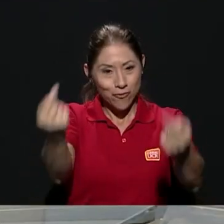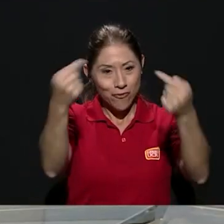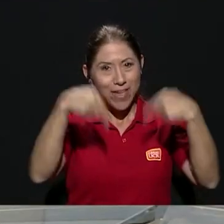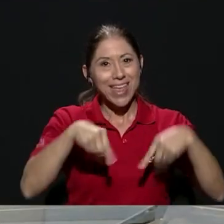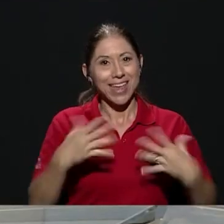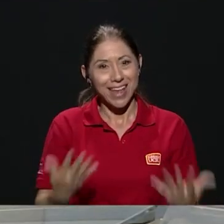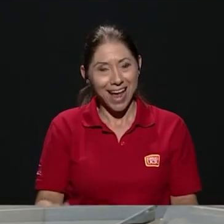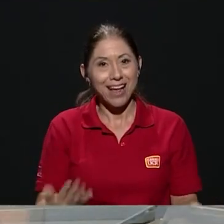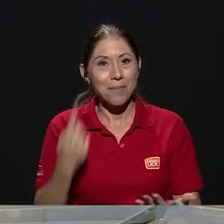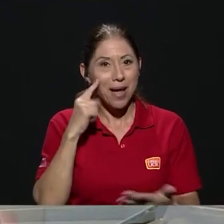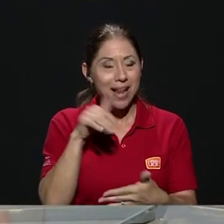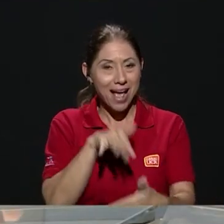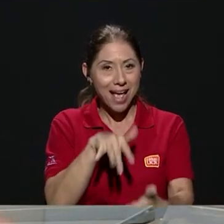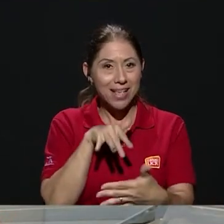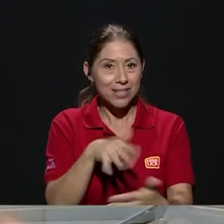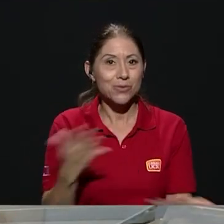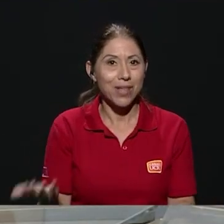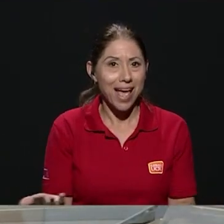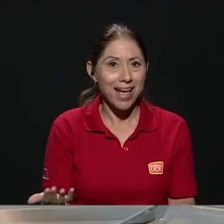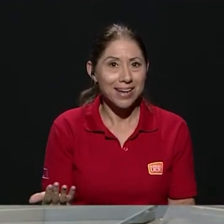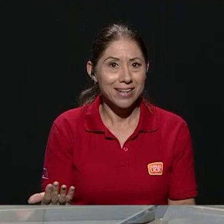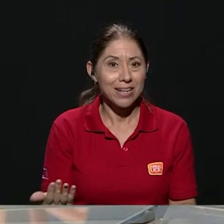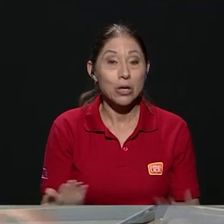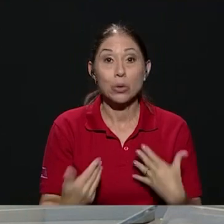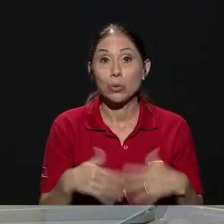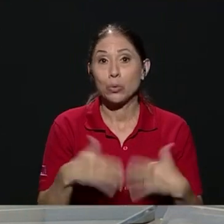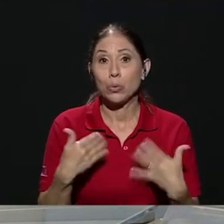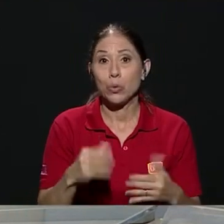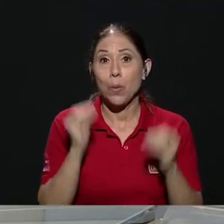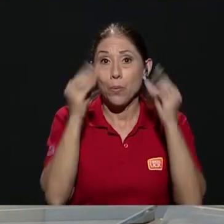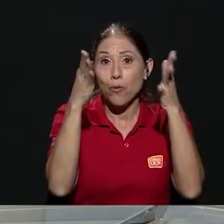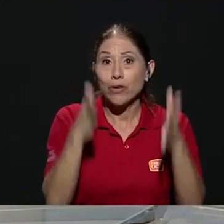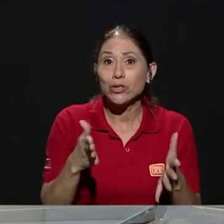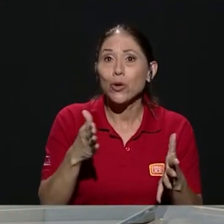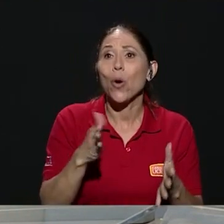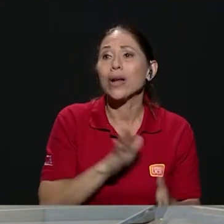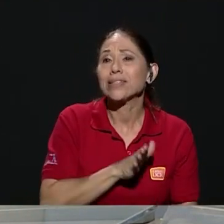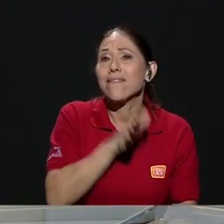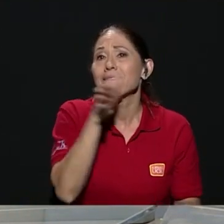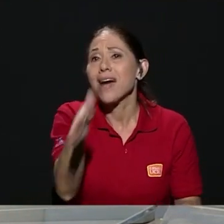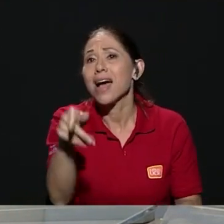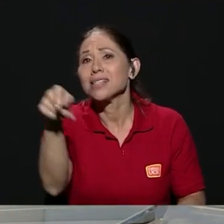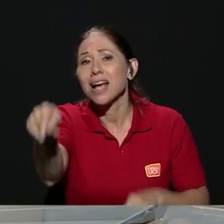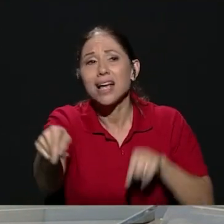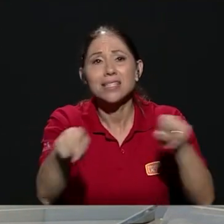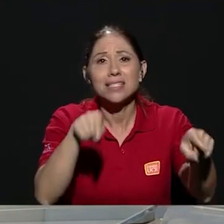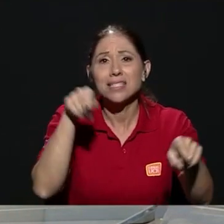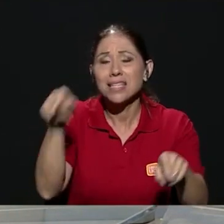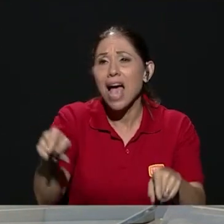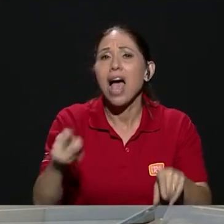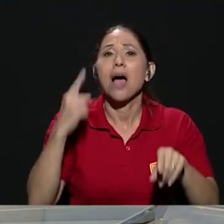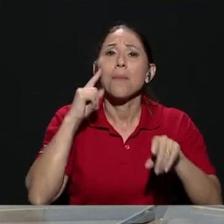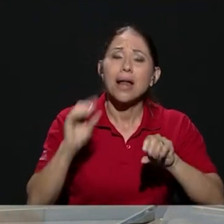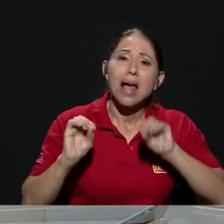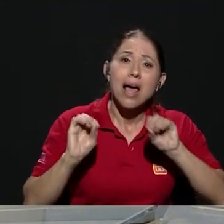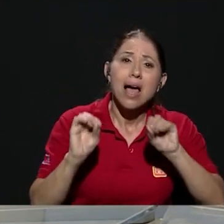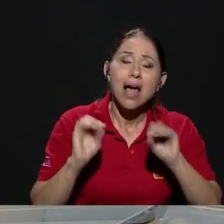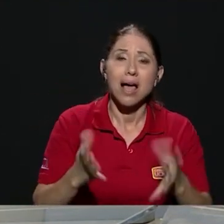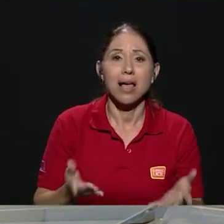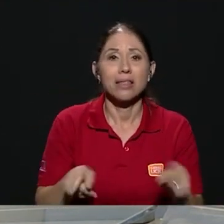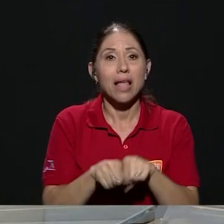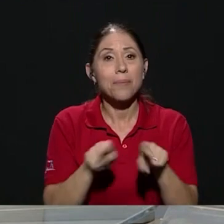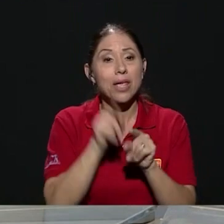¿verdad?, salgan de sus pueblos para venir a la universidad, el costo de llevar a los profesores, de que las clases y, como usted dice,